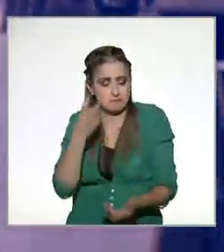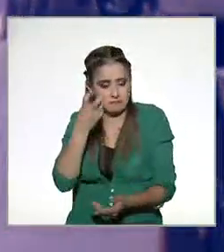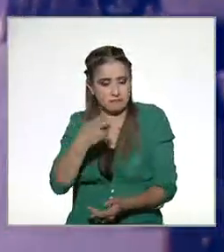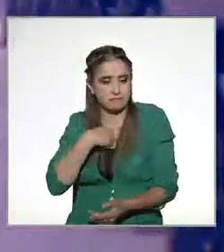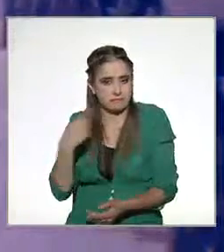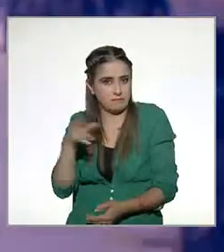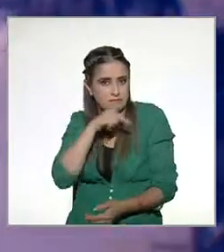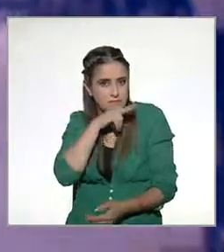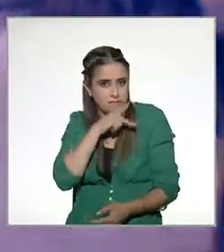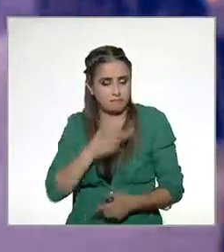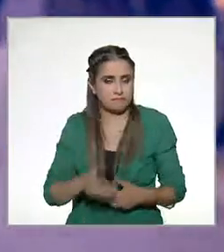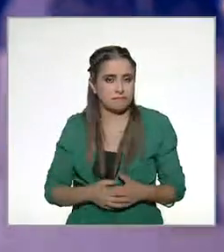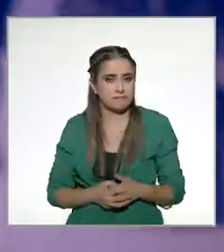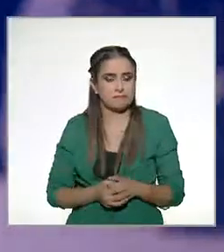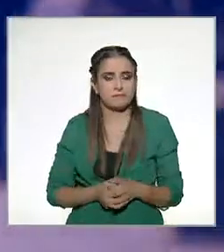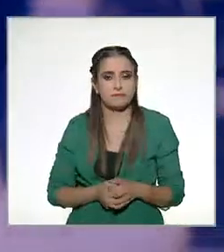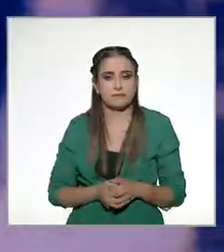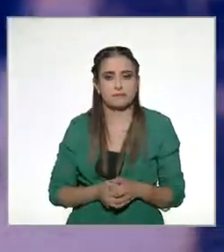gente.